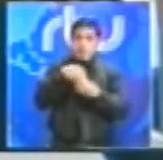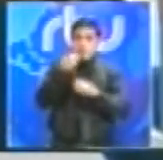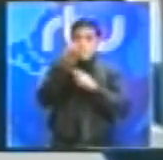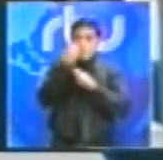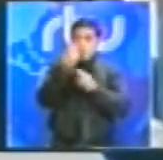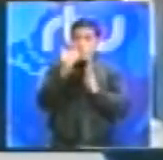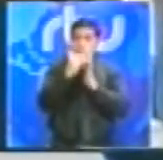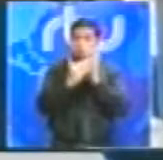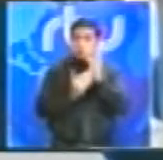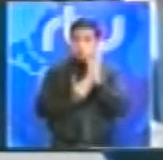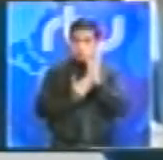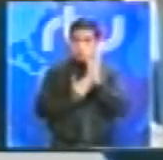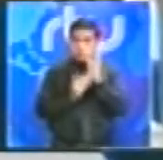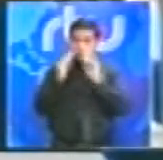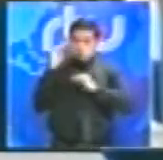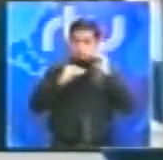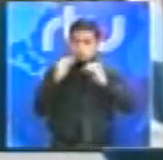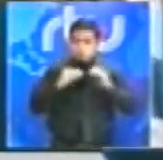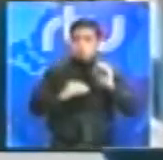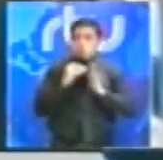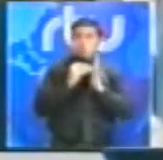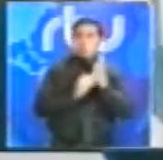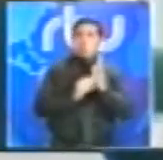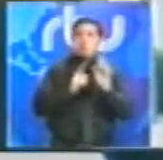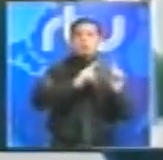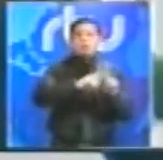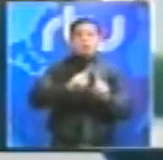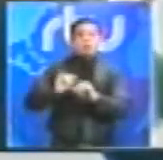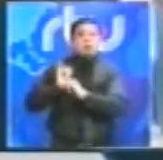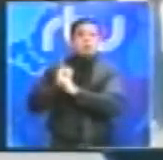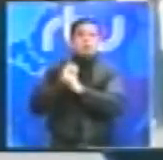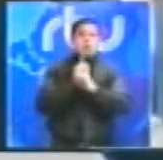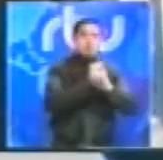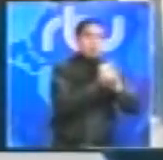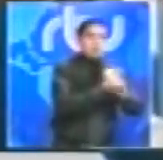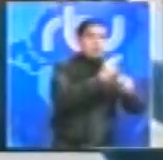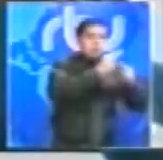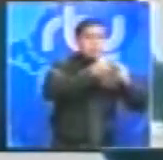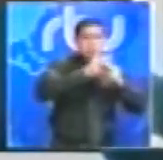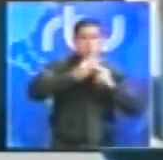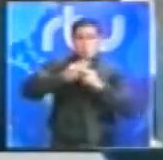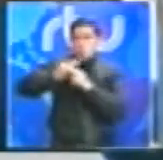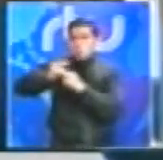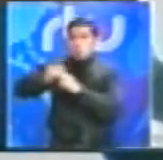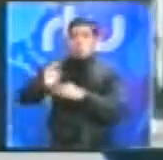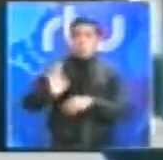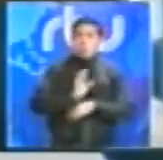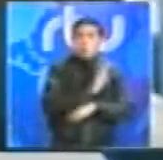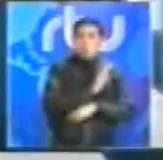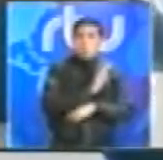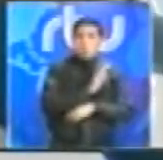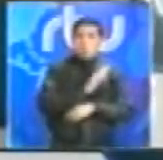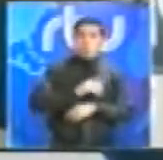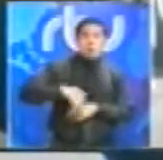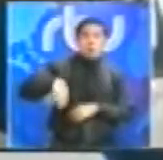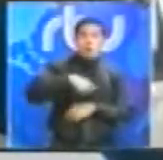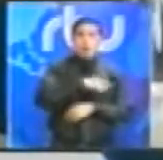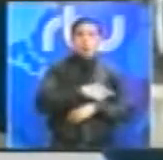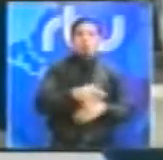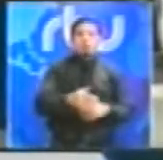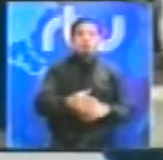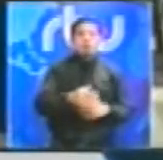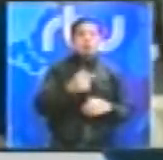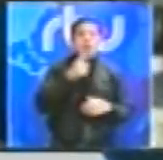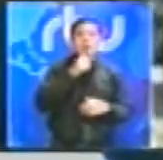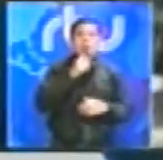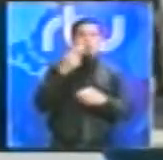la conformación la tenían varios ministerios, dio el nombre de todos los ministros y los periodos en los que estuvieron, de la información que